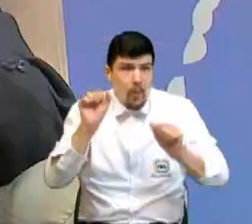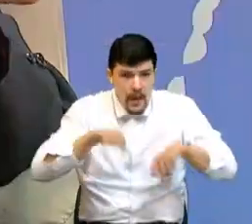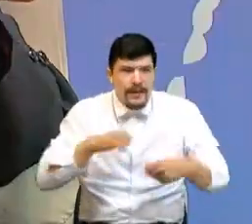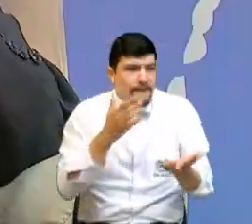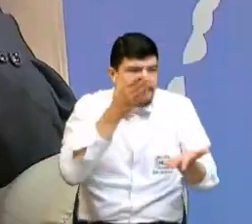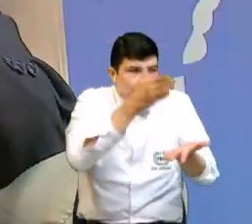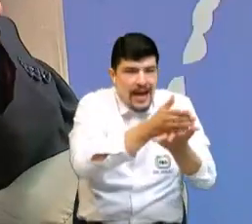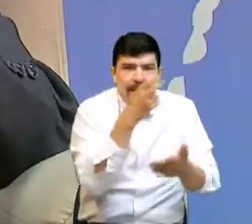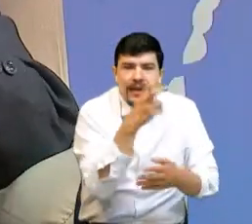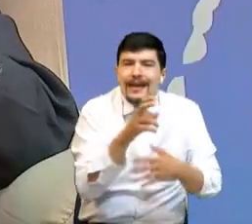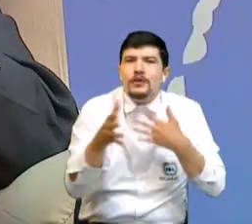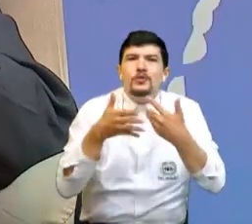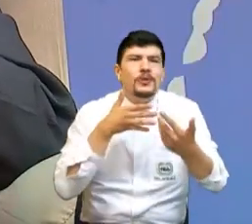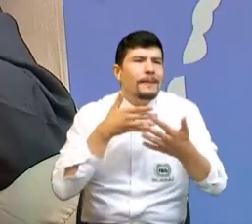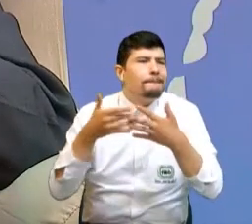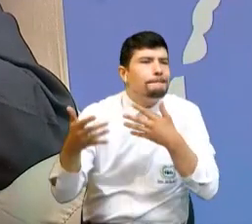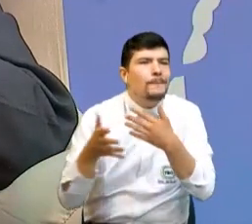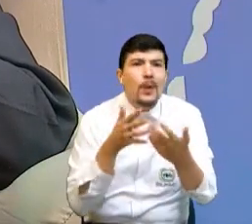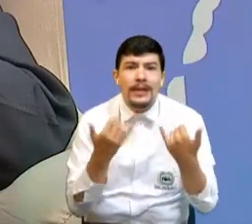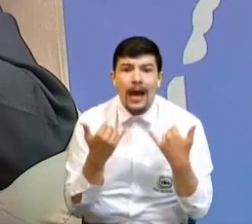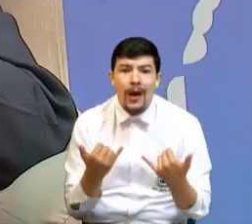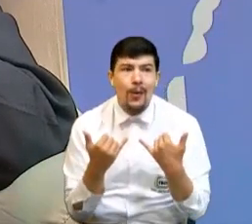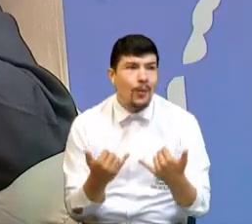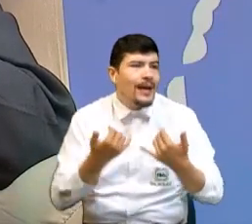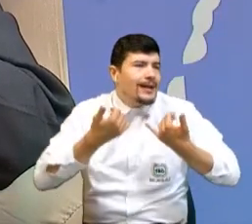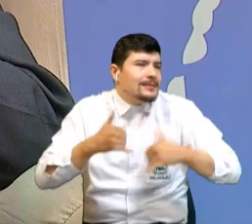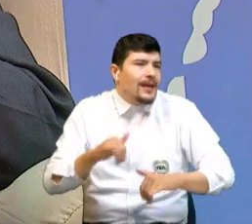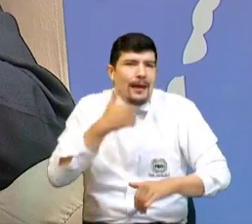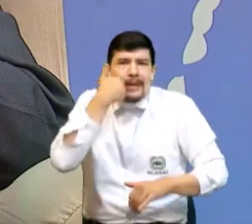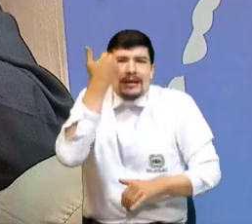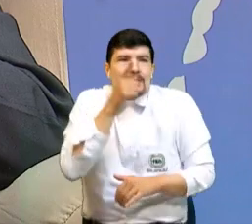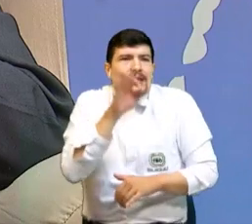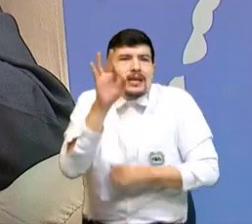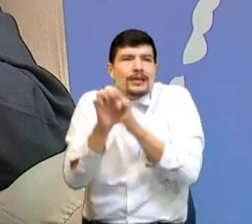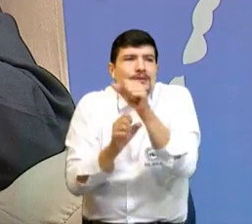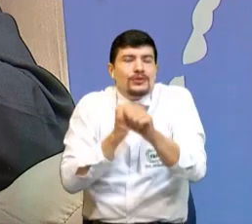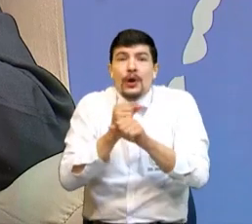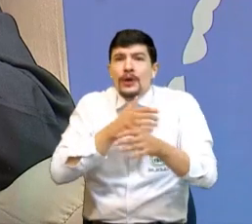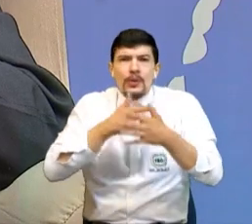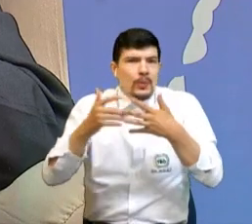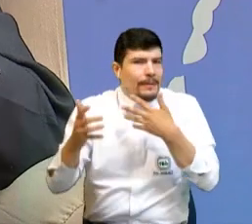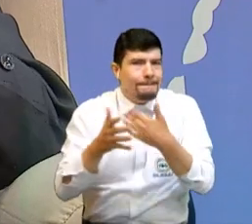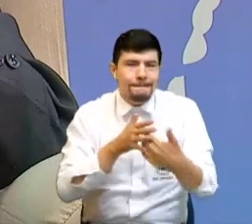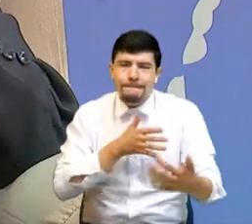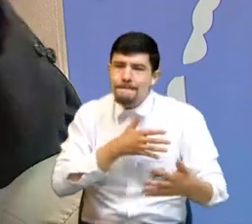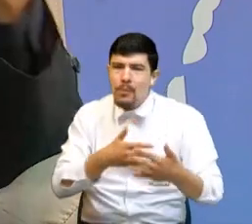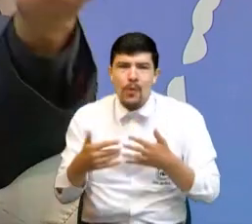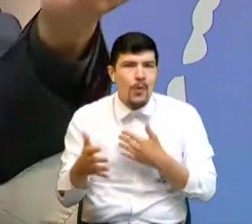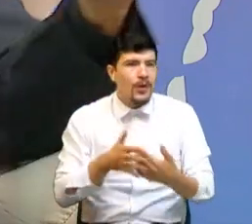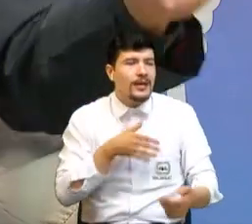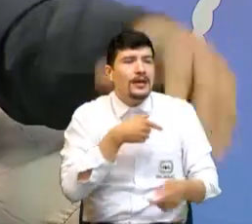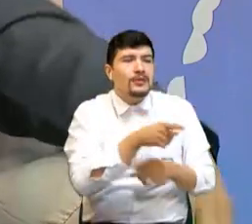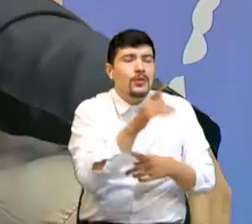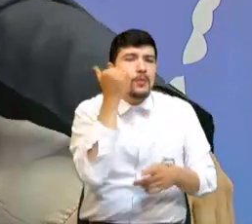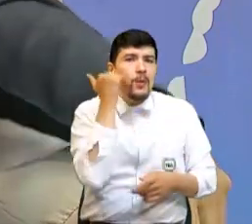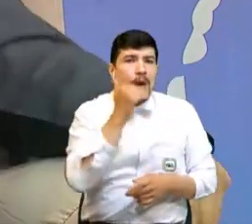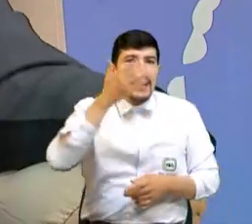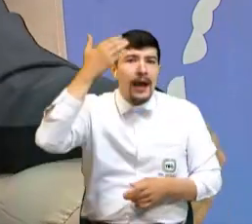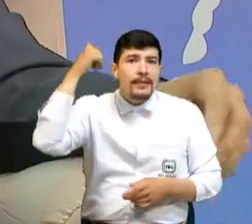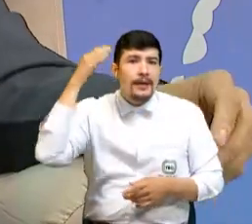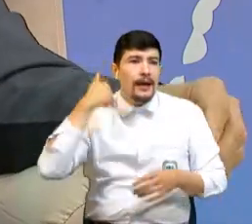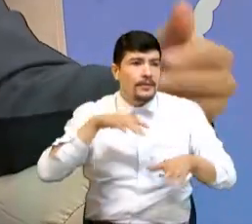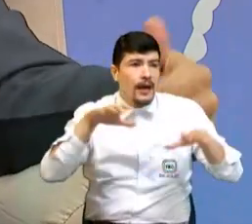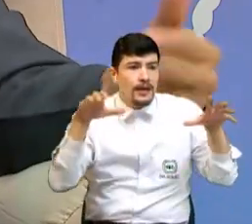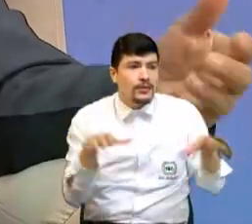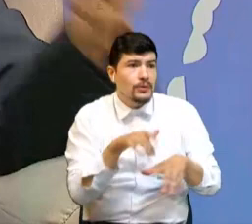Sí, no importa que ella haya llegado a la mayoría de edad, ella no fue sujeto activo en